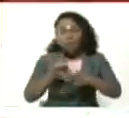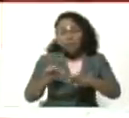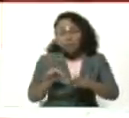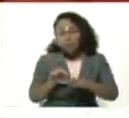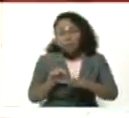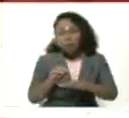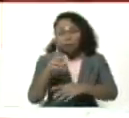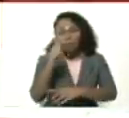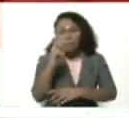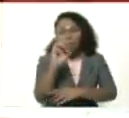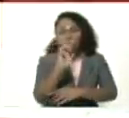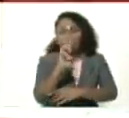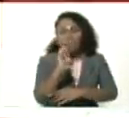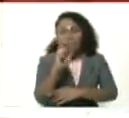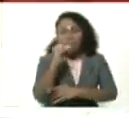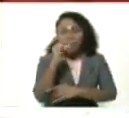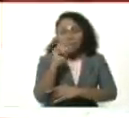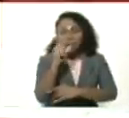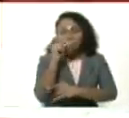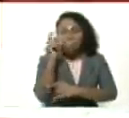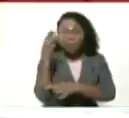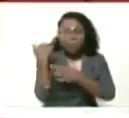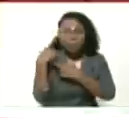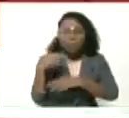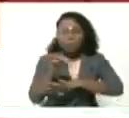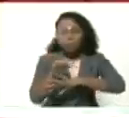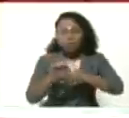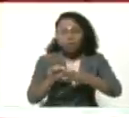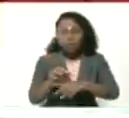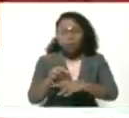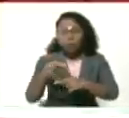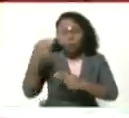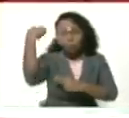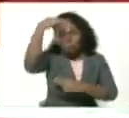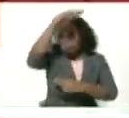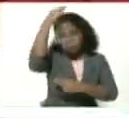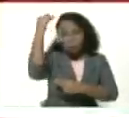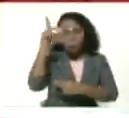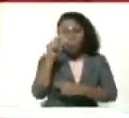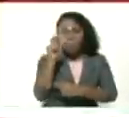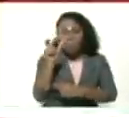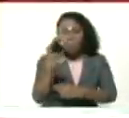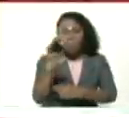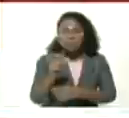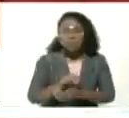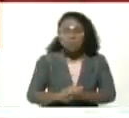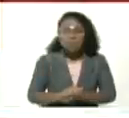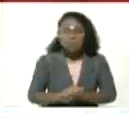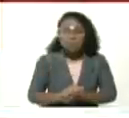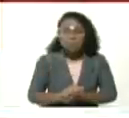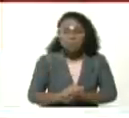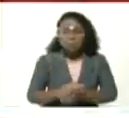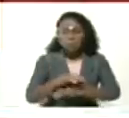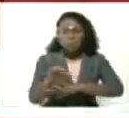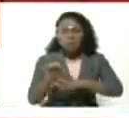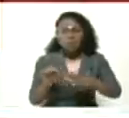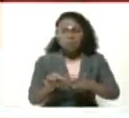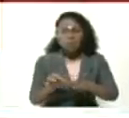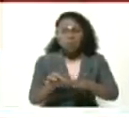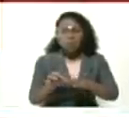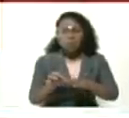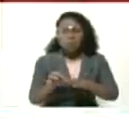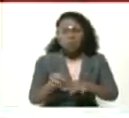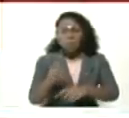Municipio Torres, Ramón Suárez. Municipio Urdaneta, Jamac Alchaer. Municipio Andrés Eloy